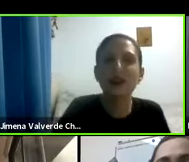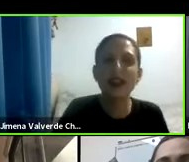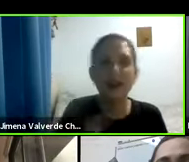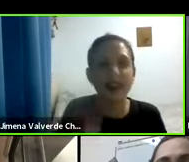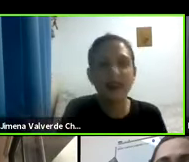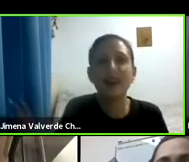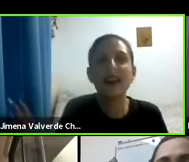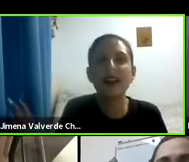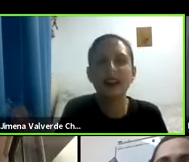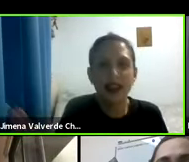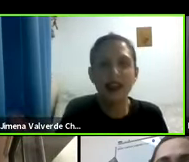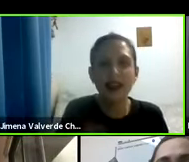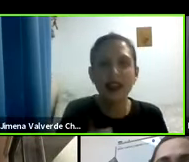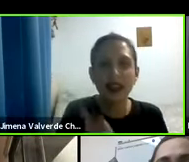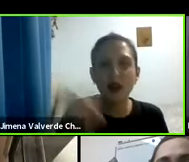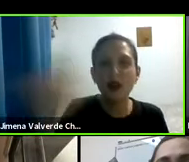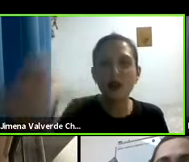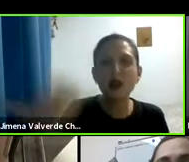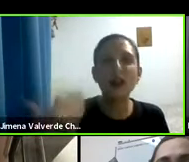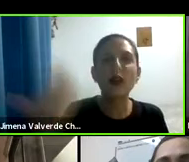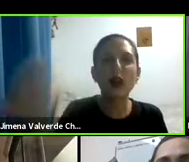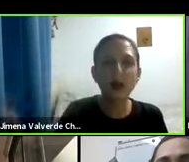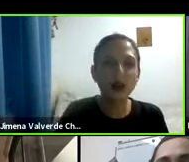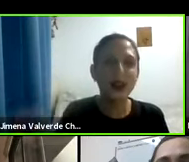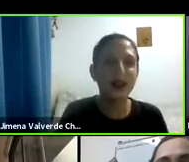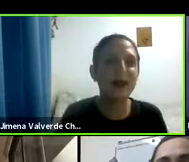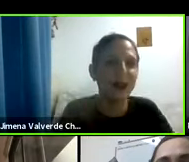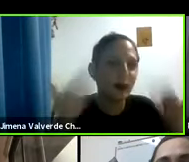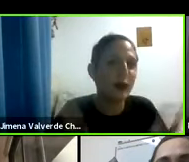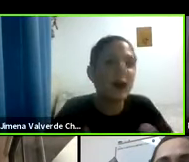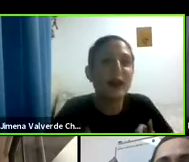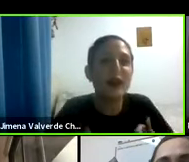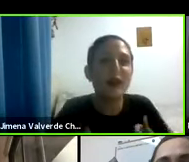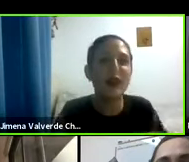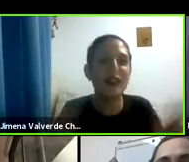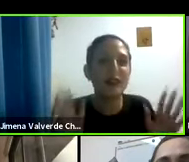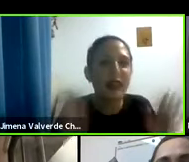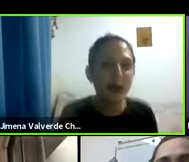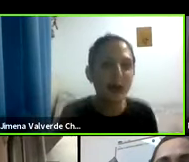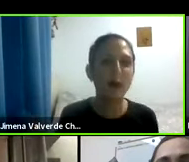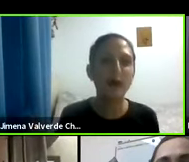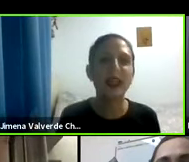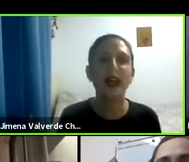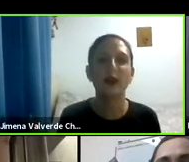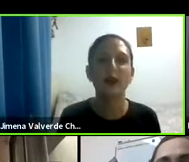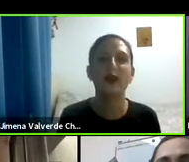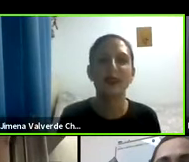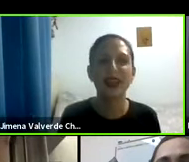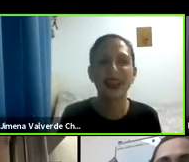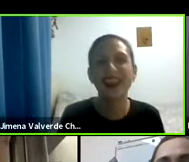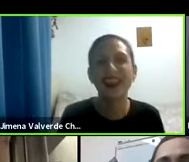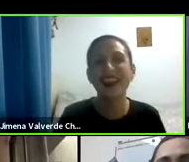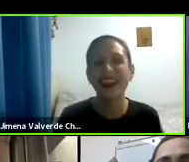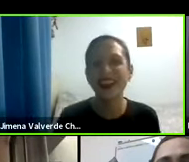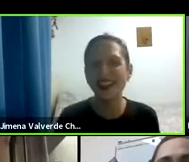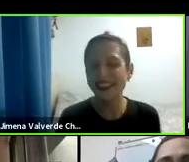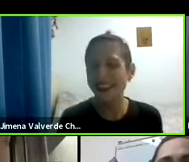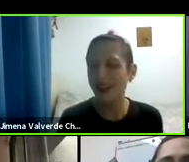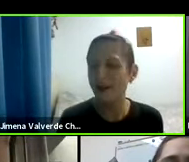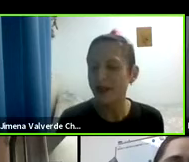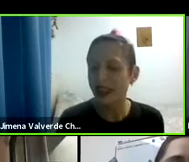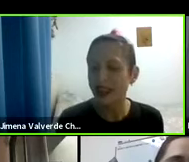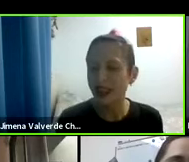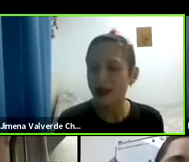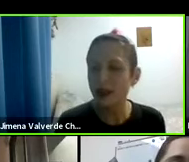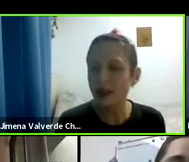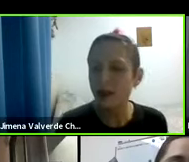cosas verdad y es inevitable verdad el brose con el otro y además conmigo mismo es el bien complicado verdad este